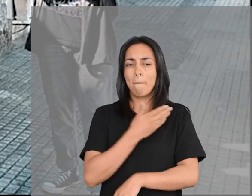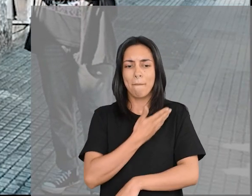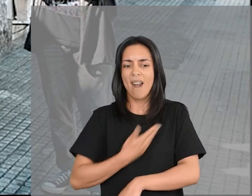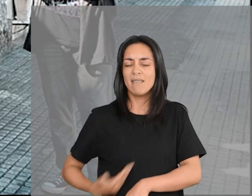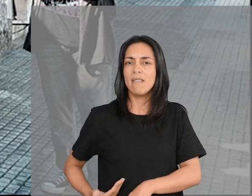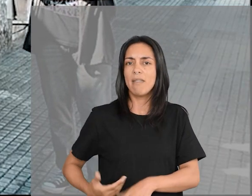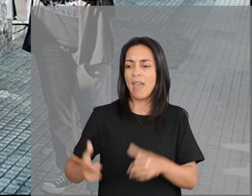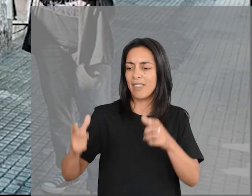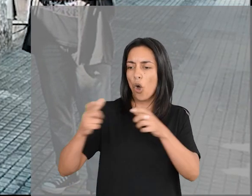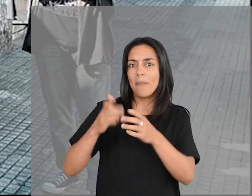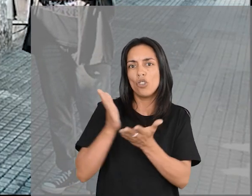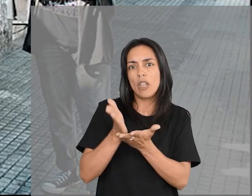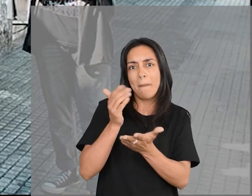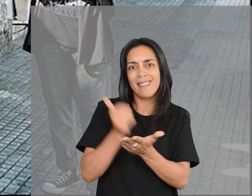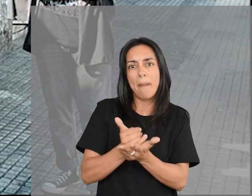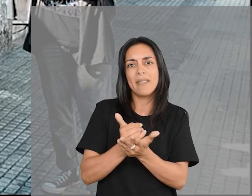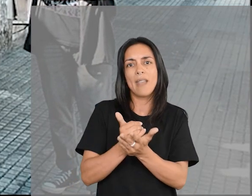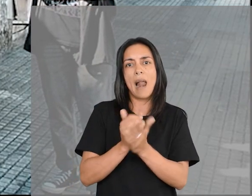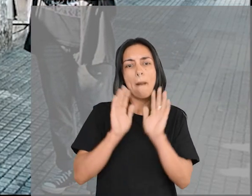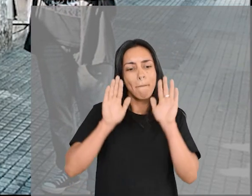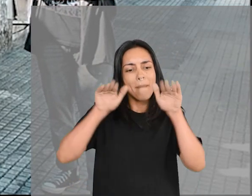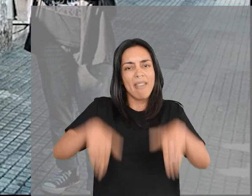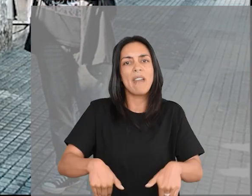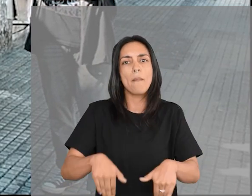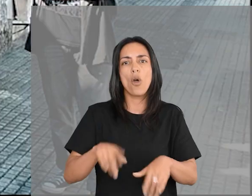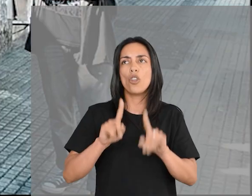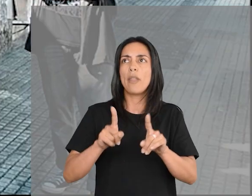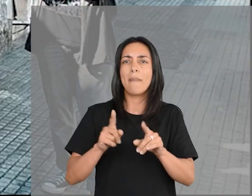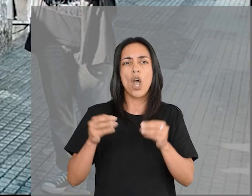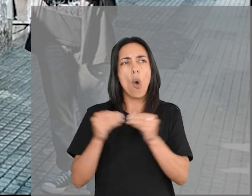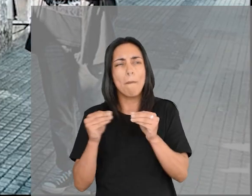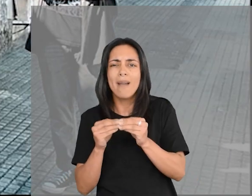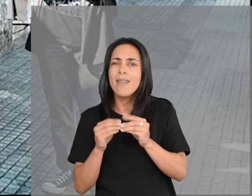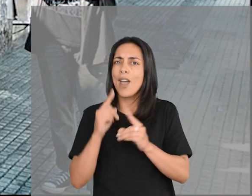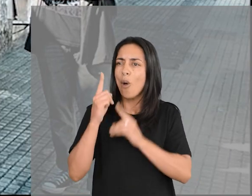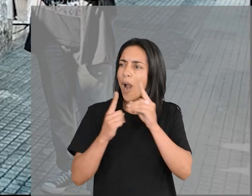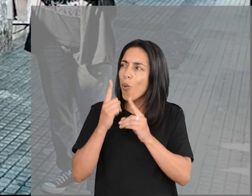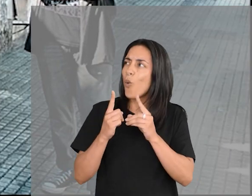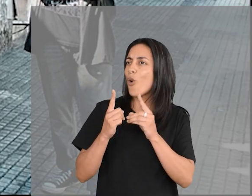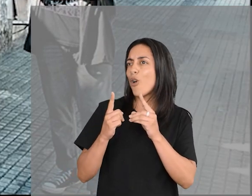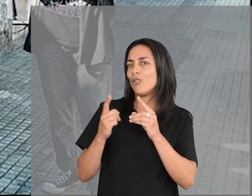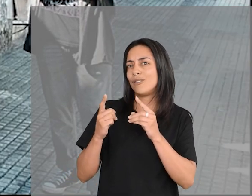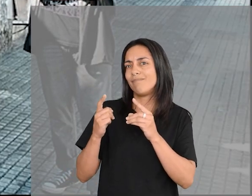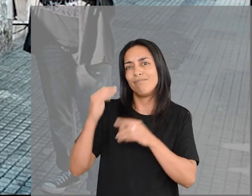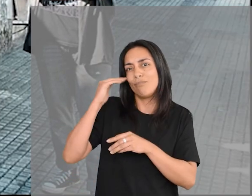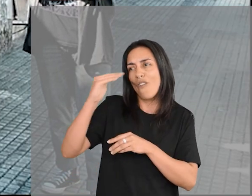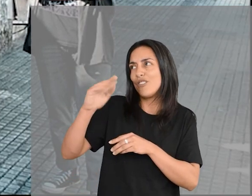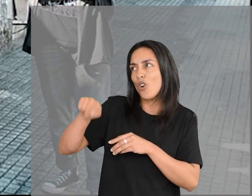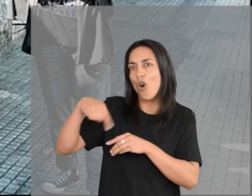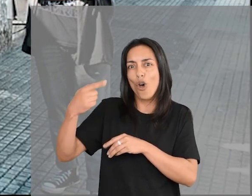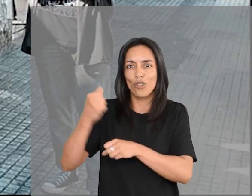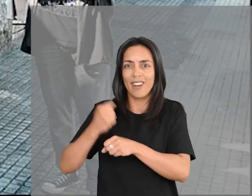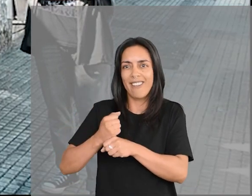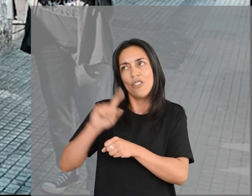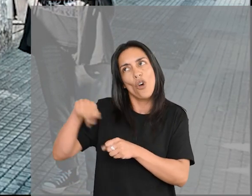Comisión Departamental de Patrimonio, que estén compañeros, colegas que en algún momento fueron míos, ahora están en Villa Rosario, algunos